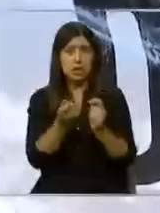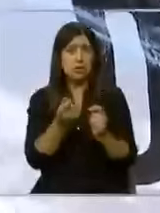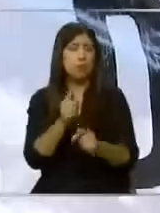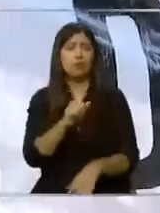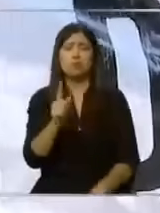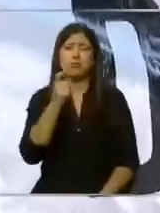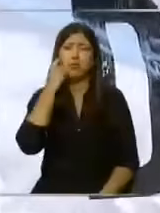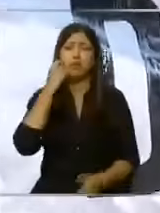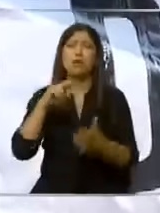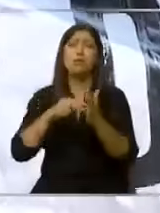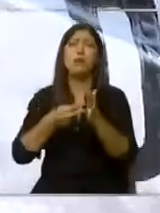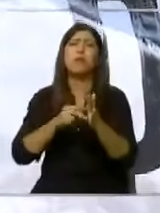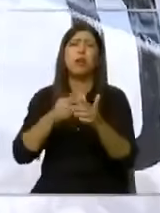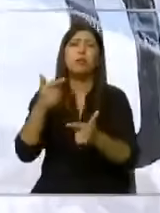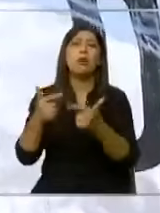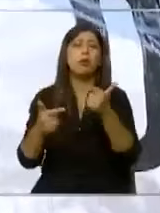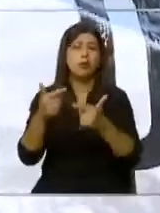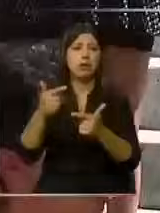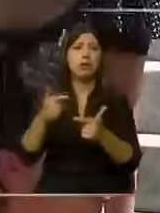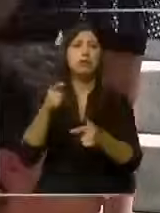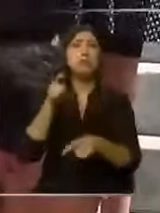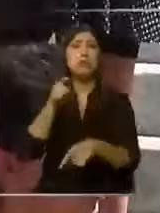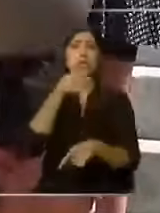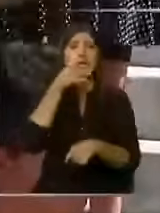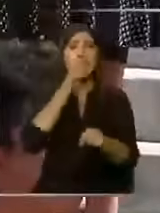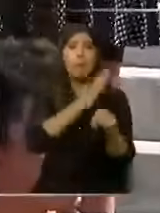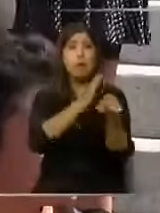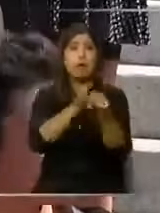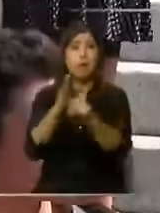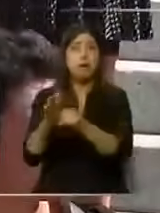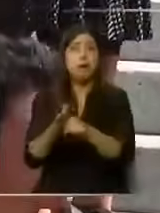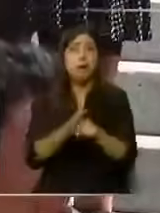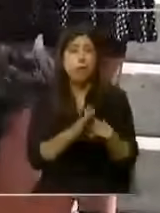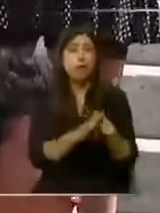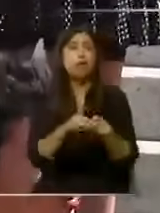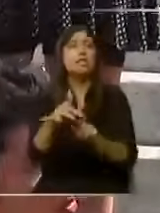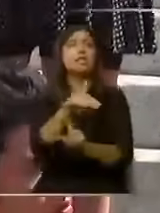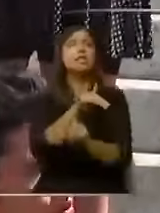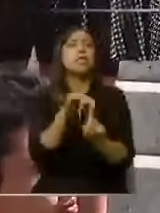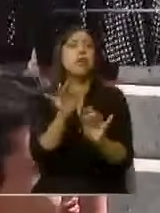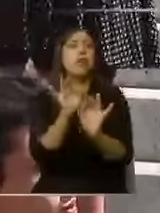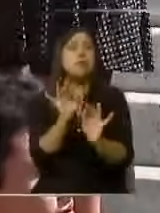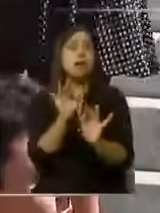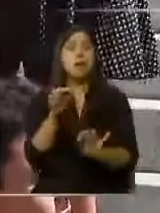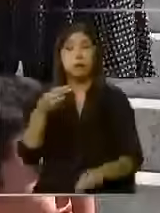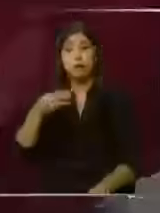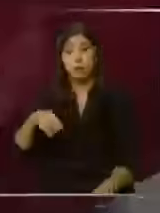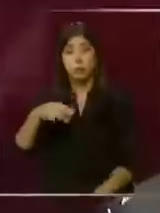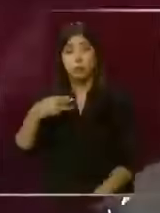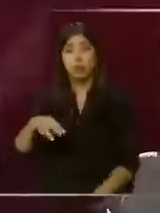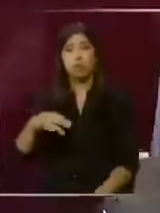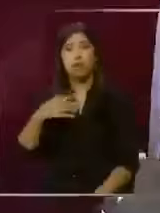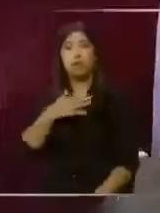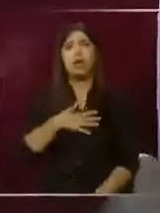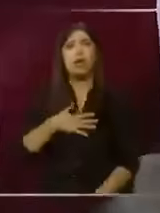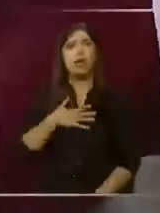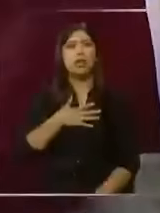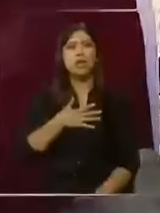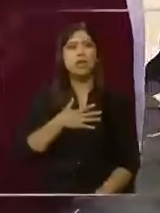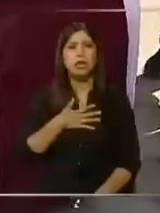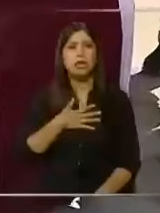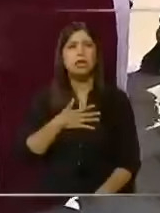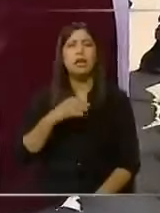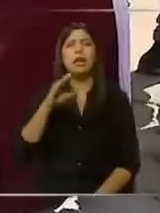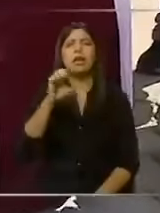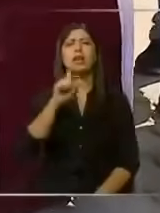bien políticos. De hecho, apuntan el masivo despido a una situación particular. La municipalidad quiere restarle terreno para hacer un